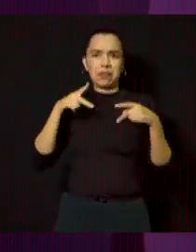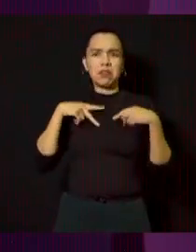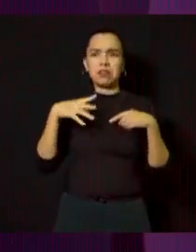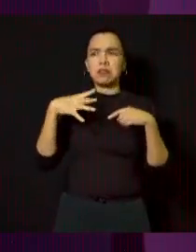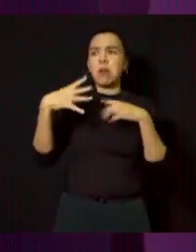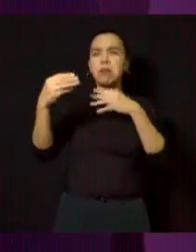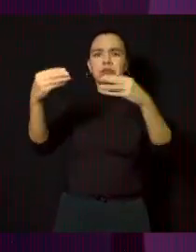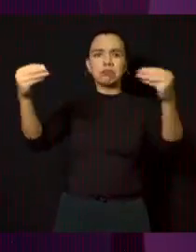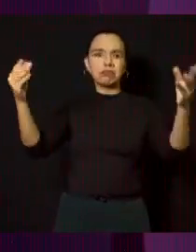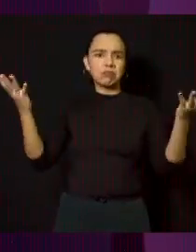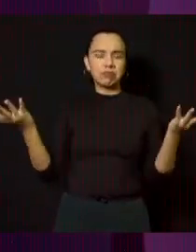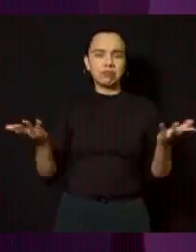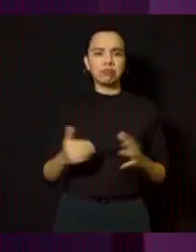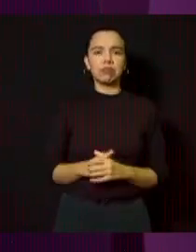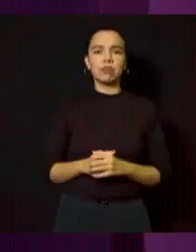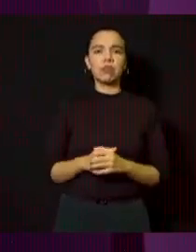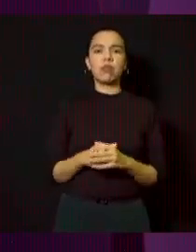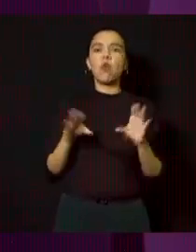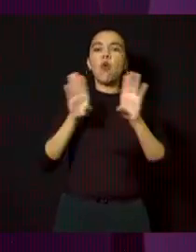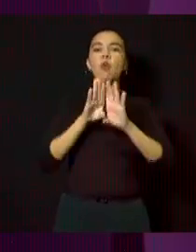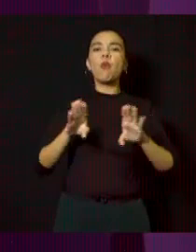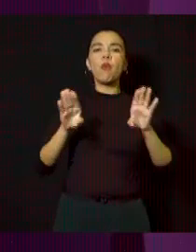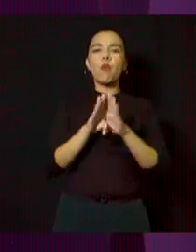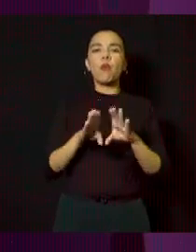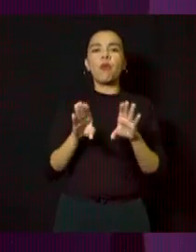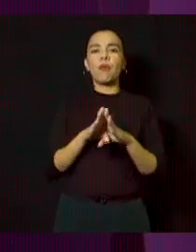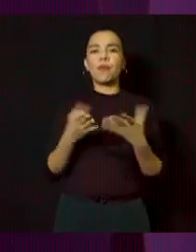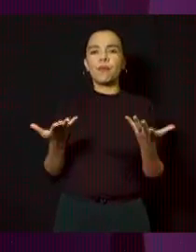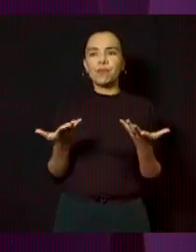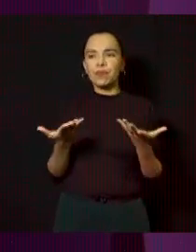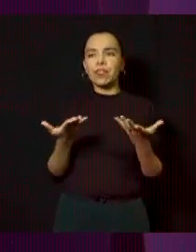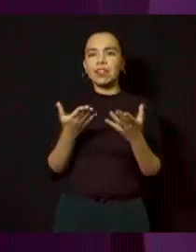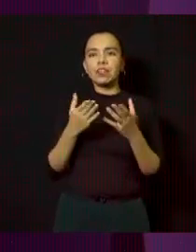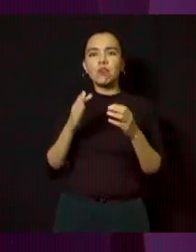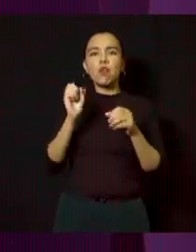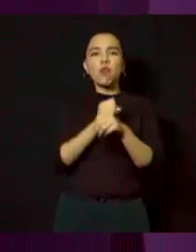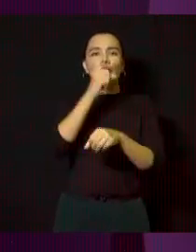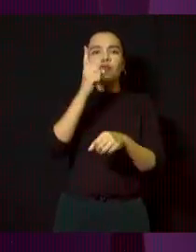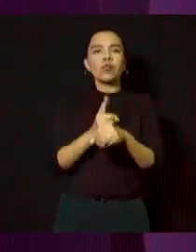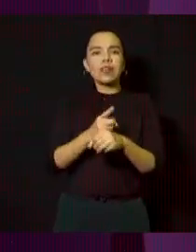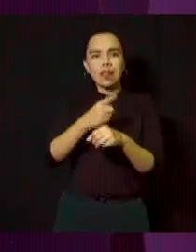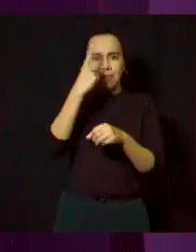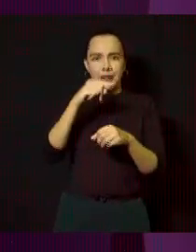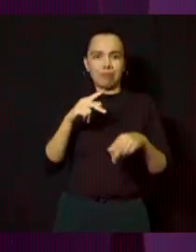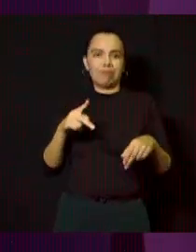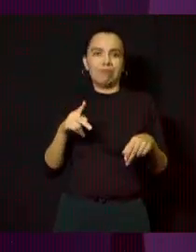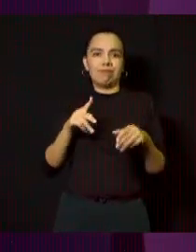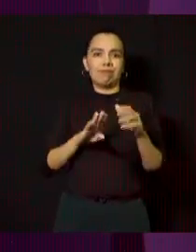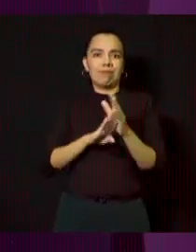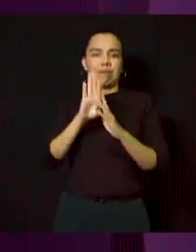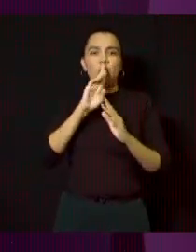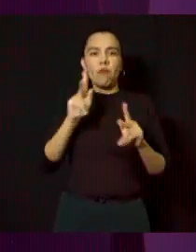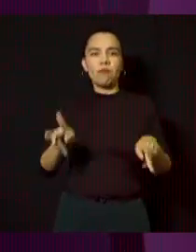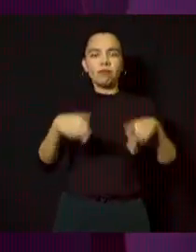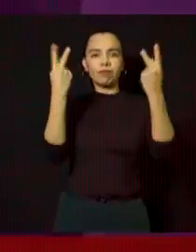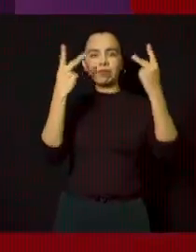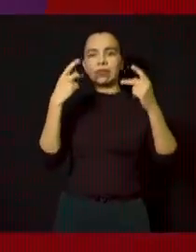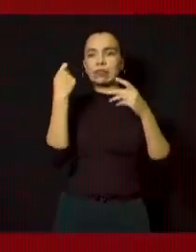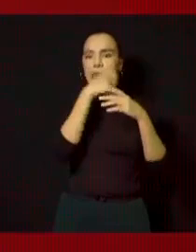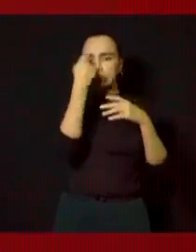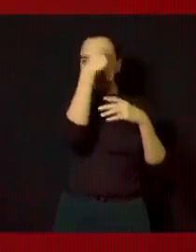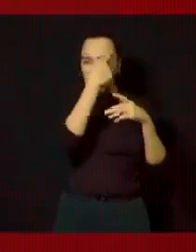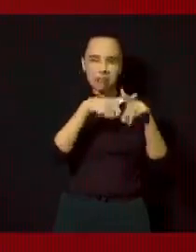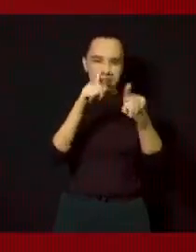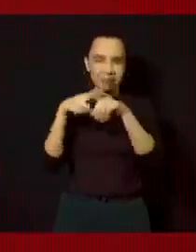como una especie de llave o una forma de abrir más puertas, ¿no?, con la cosmética. No sé, Kenia, ¿qué opinas? No, de acuerdísimo. Y